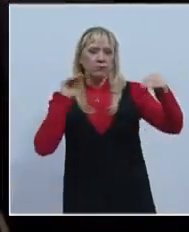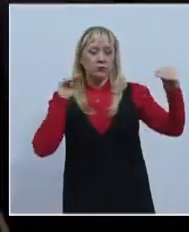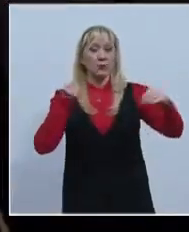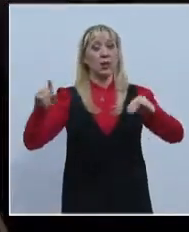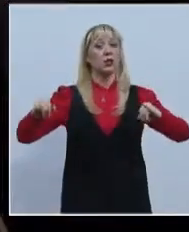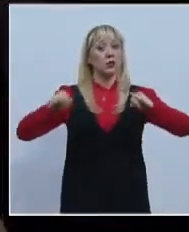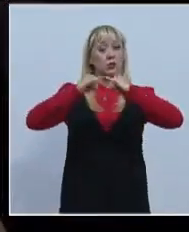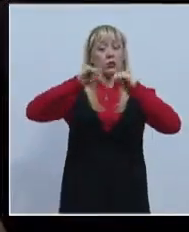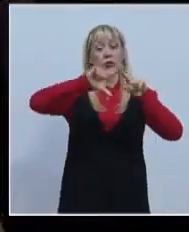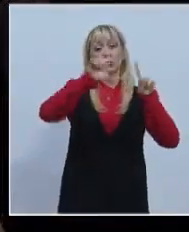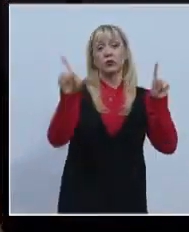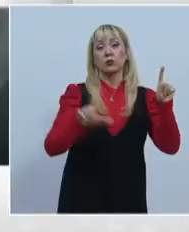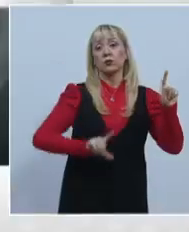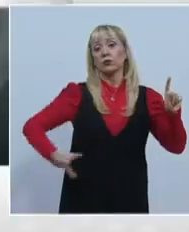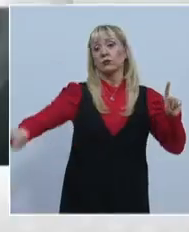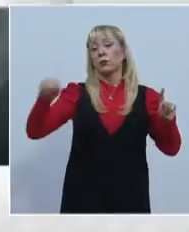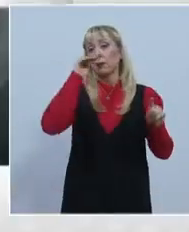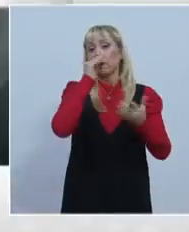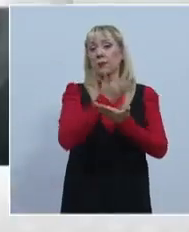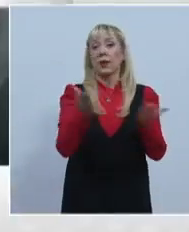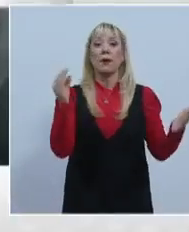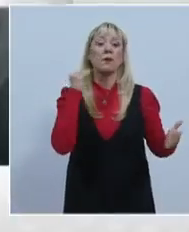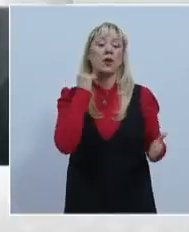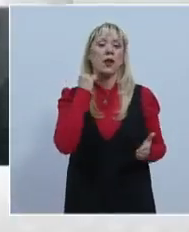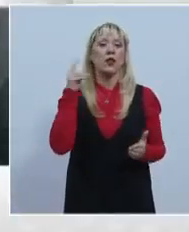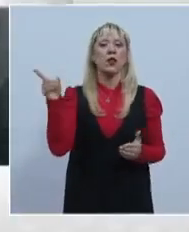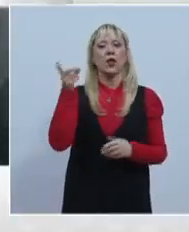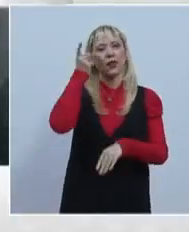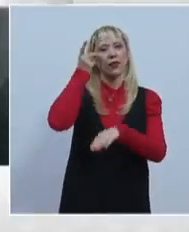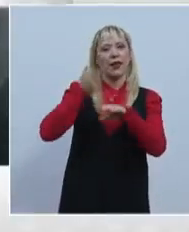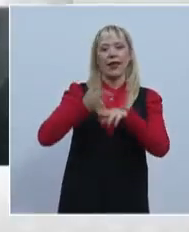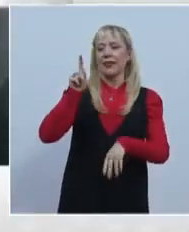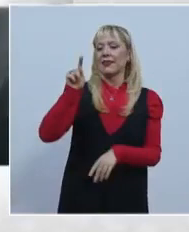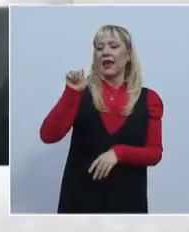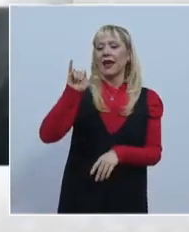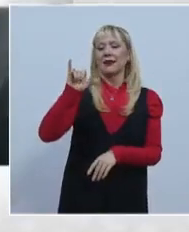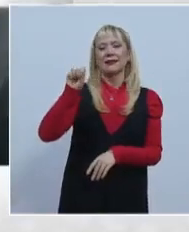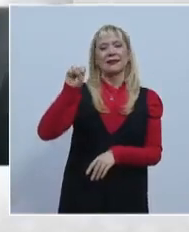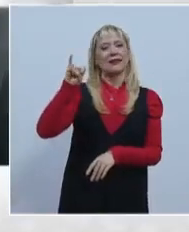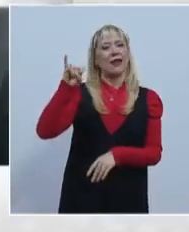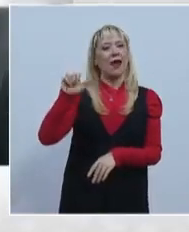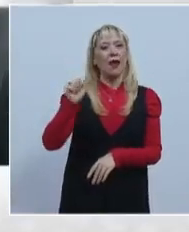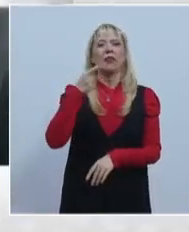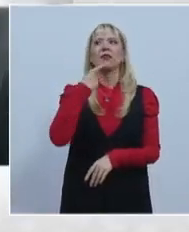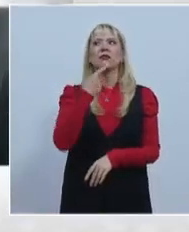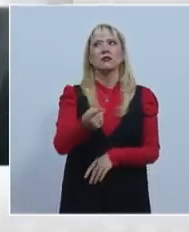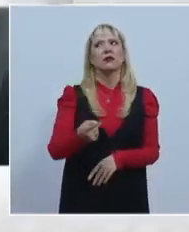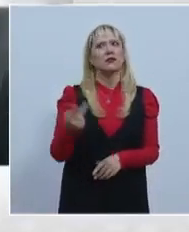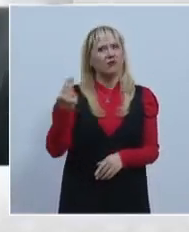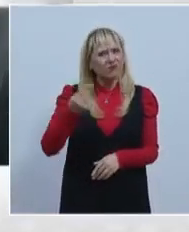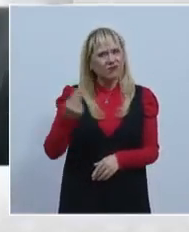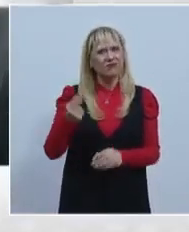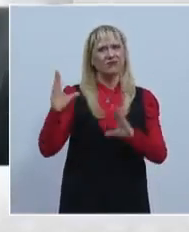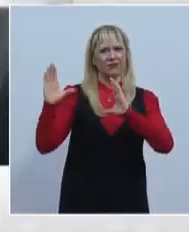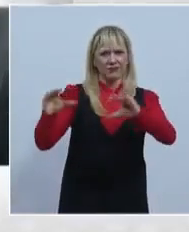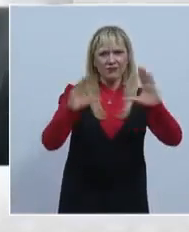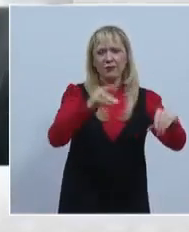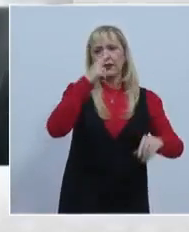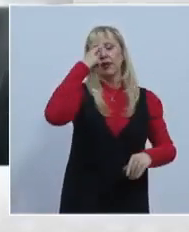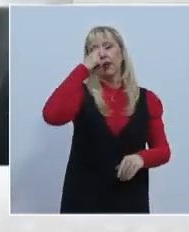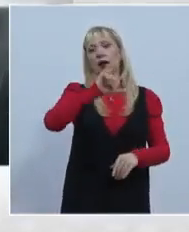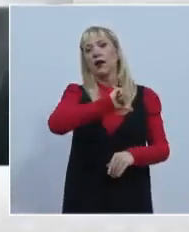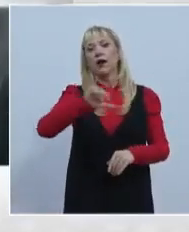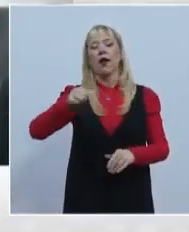Pública Federal, Taisia Cruz Parcero, indicó que con ello se busca consolidar las capacidades técnicas y jurídicas en las